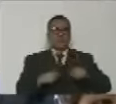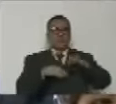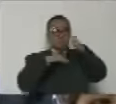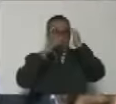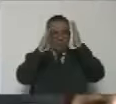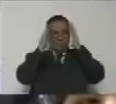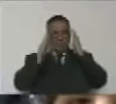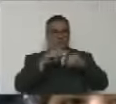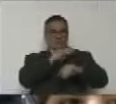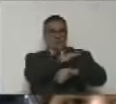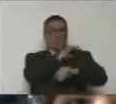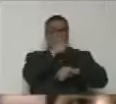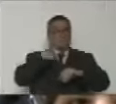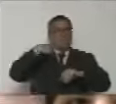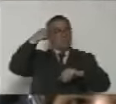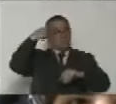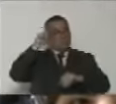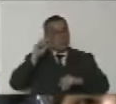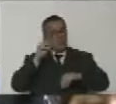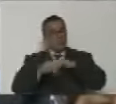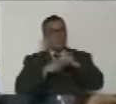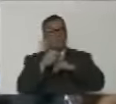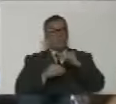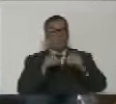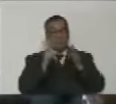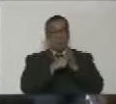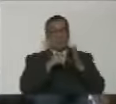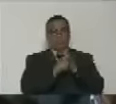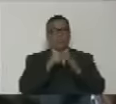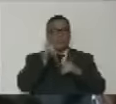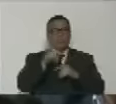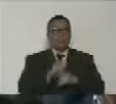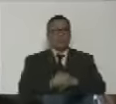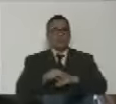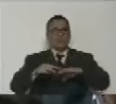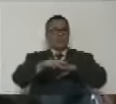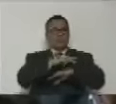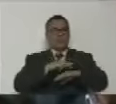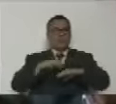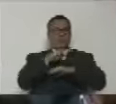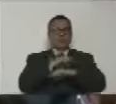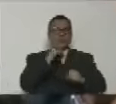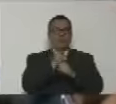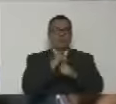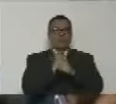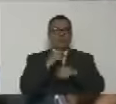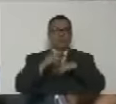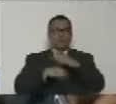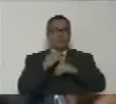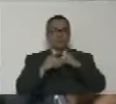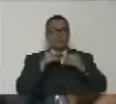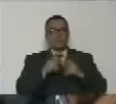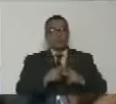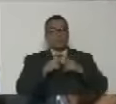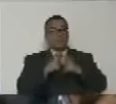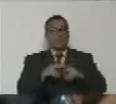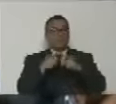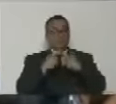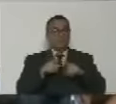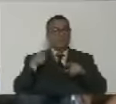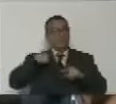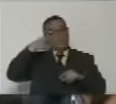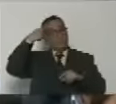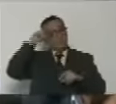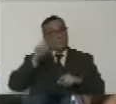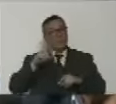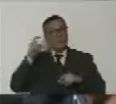atenta a la directora. Yo creo que los mecanismos puntuales del ministerio actuaron con la debida prestancia, pero yo creo que